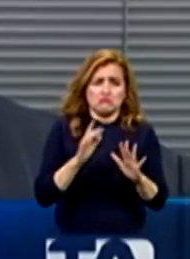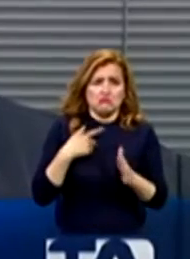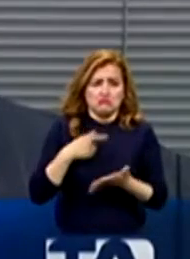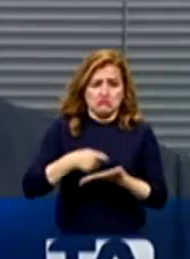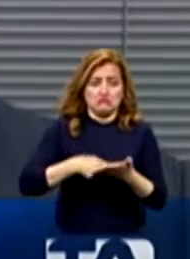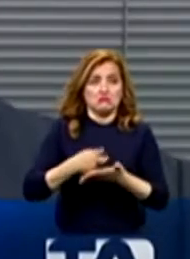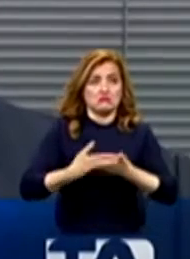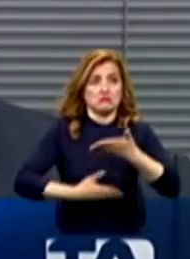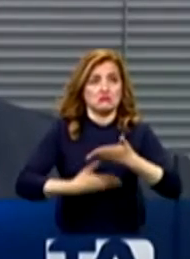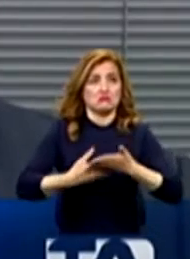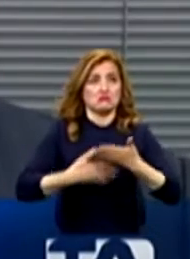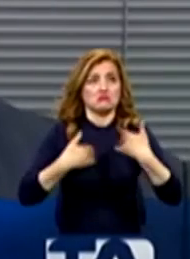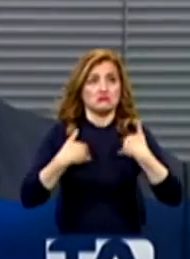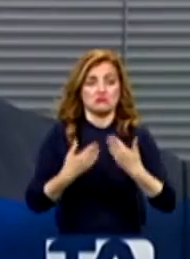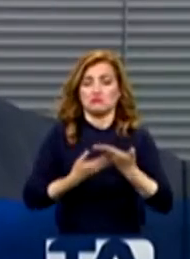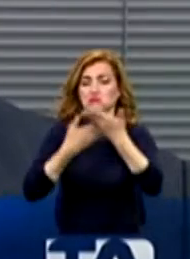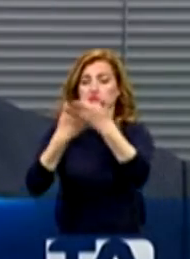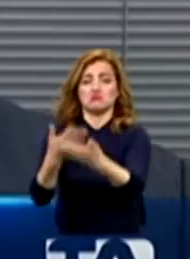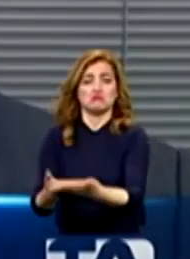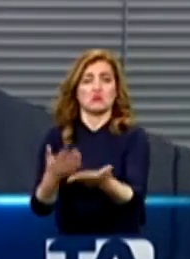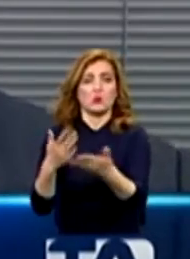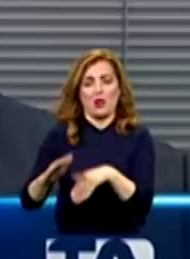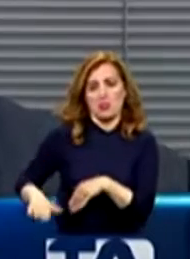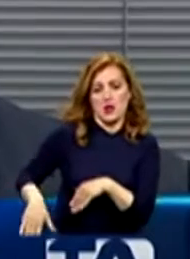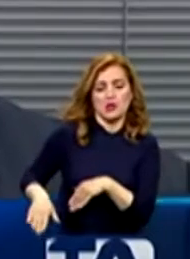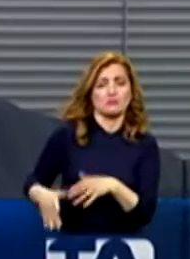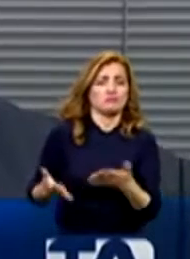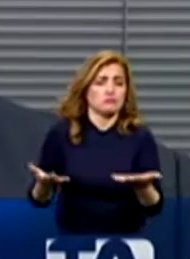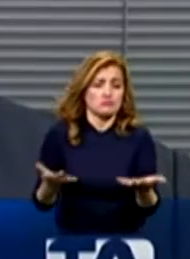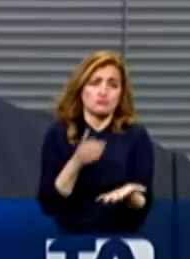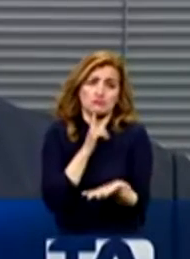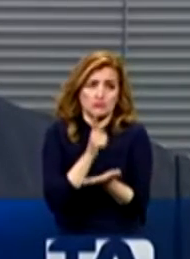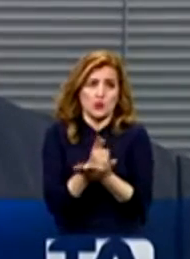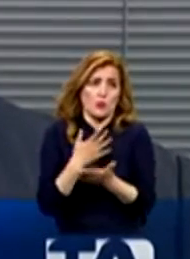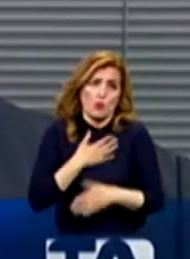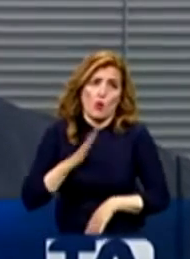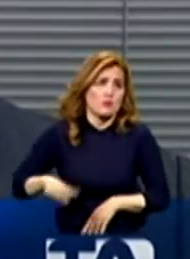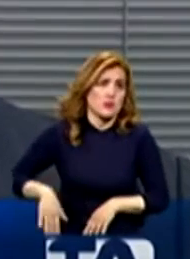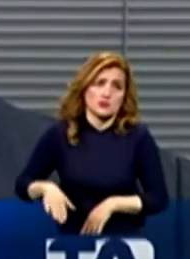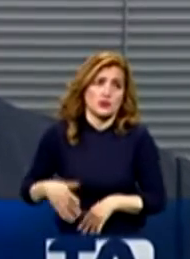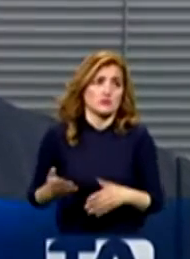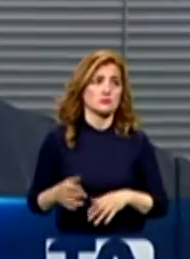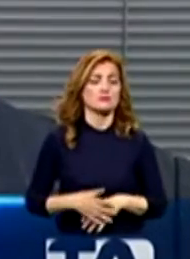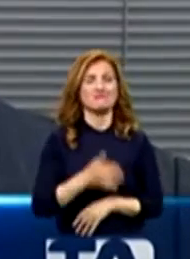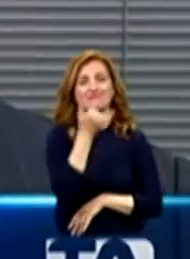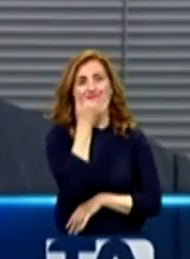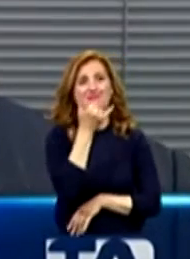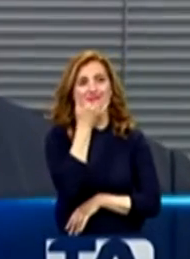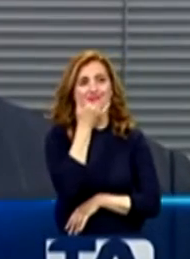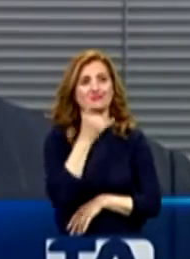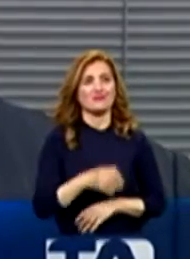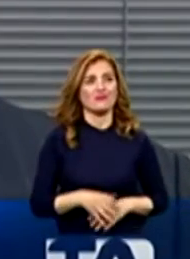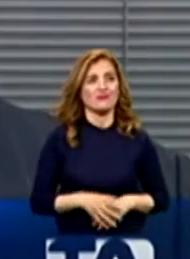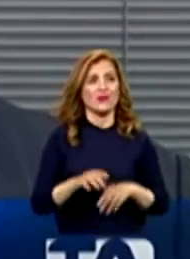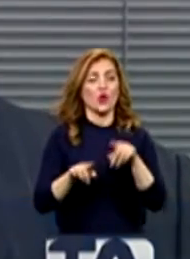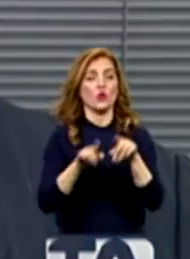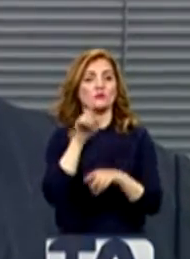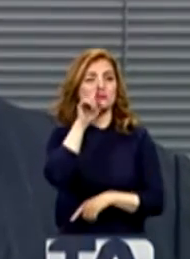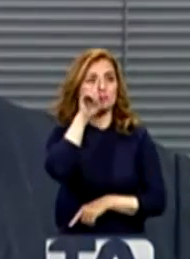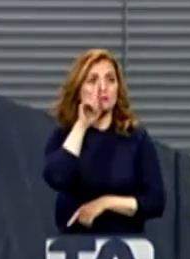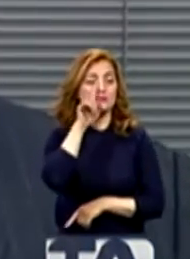de un escrito en que haya sido presentada con un retardo y que a lo mejor se trate de un acto de negligencia por parte de algún empleado